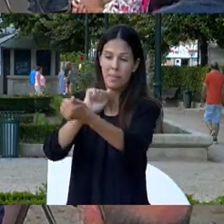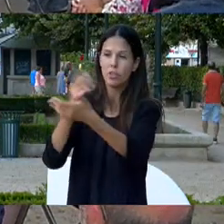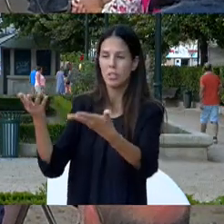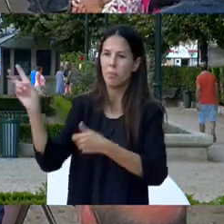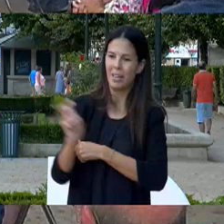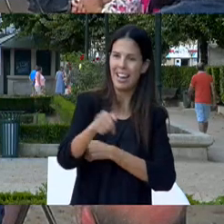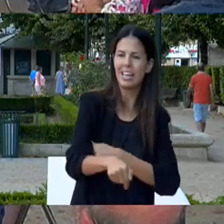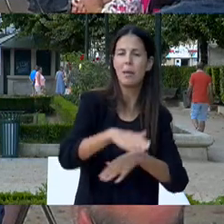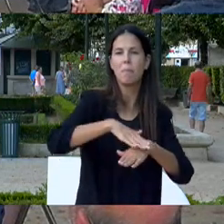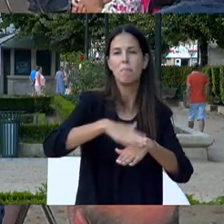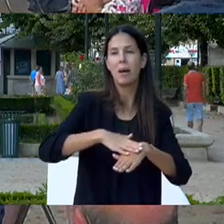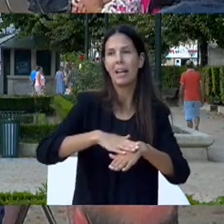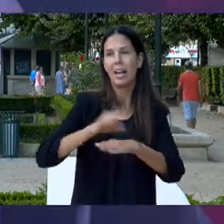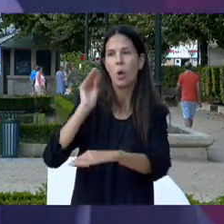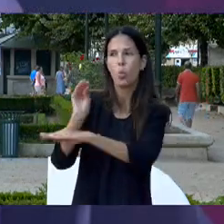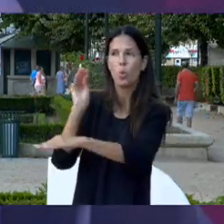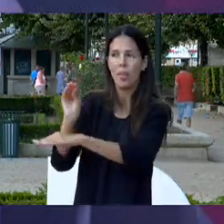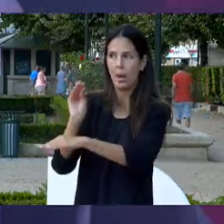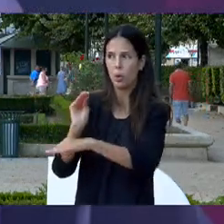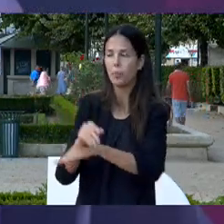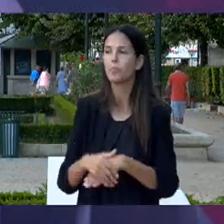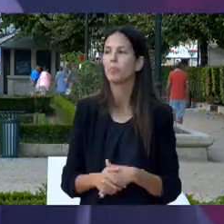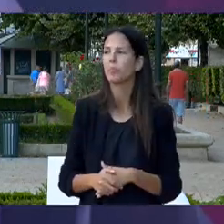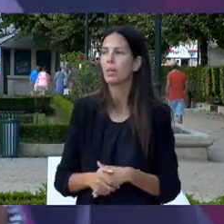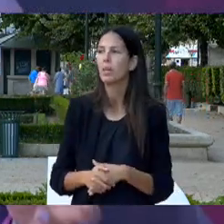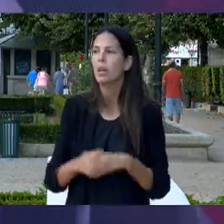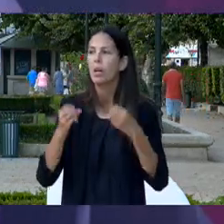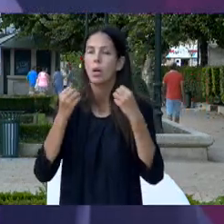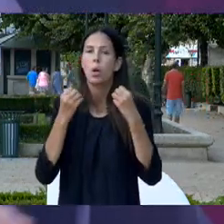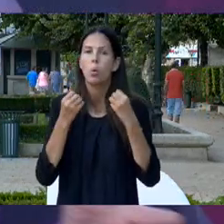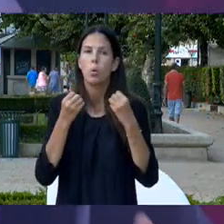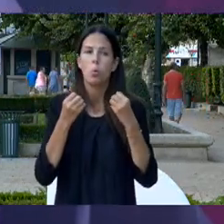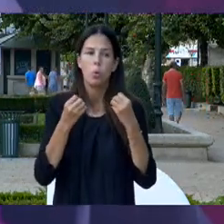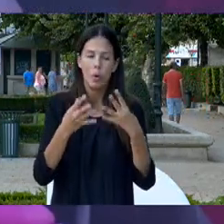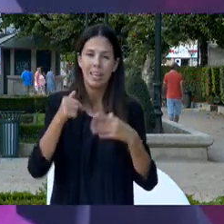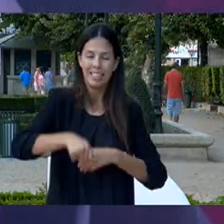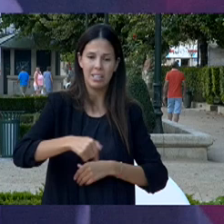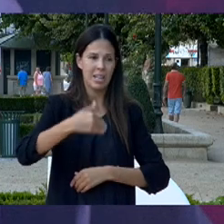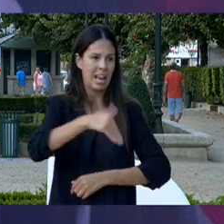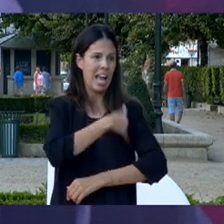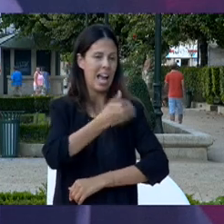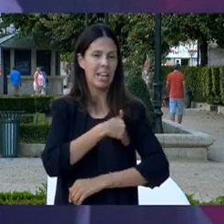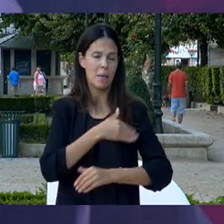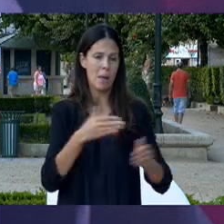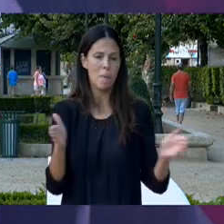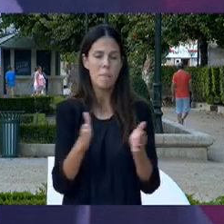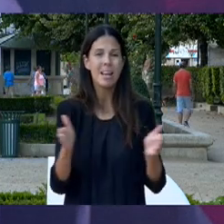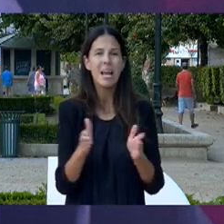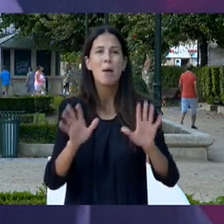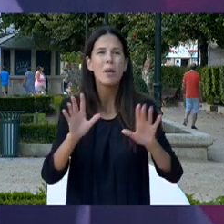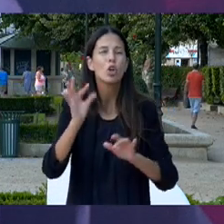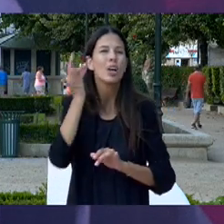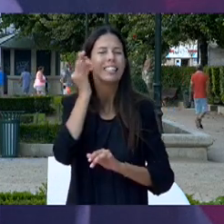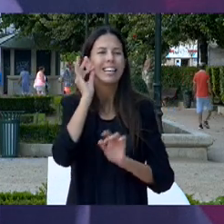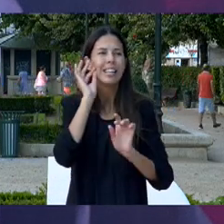aquí para cuidalo. Bueno, ten unha academia, unha pequena academia, pero ela non dá